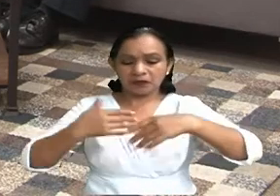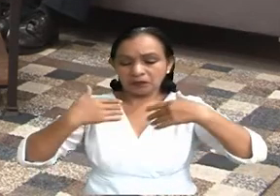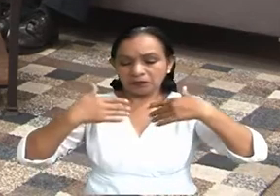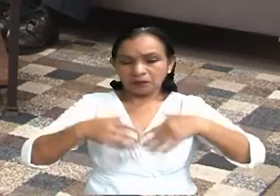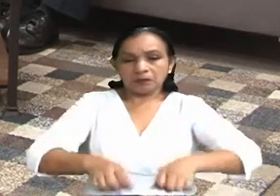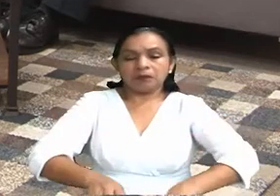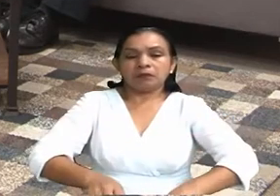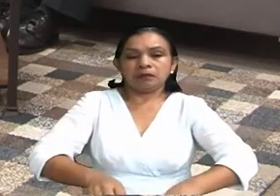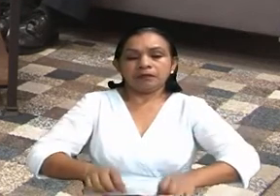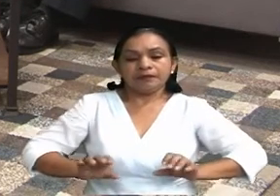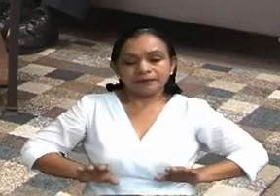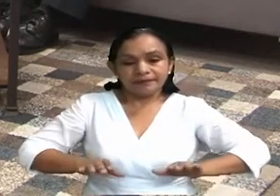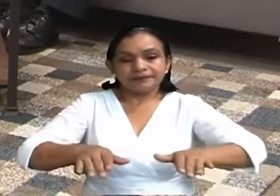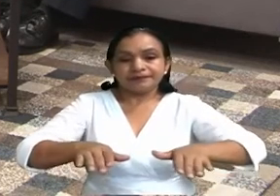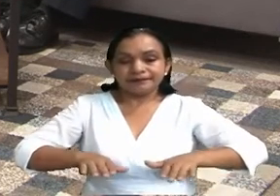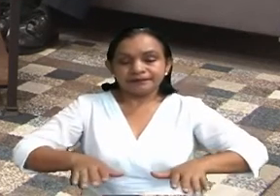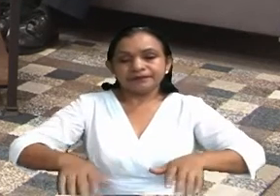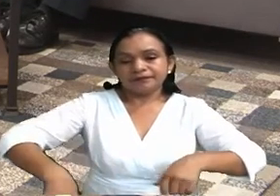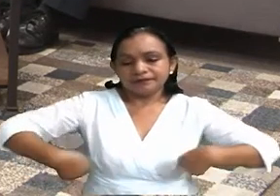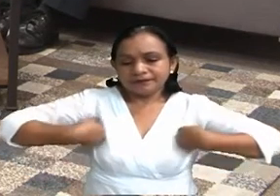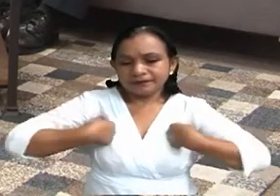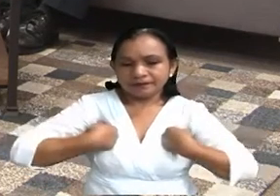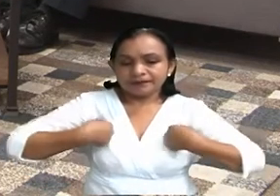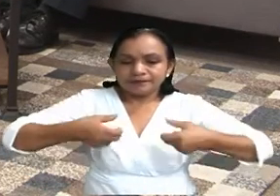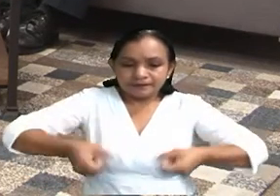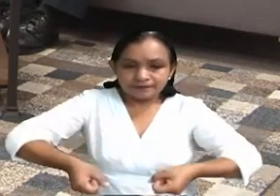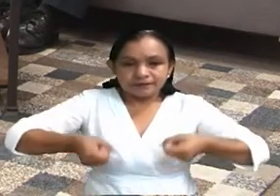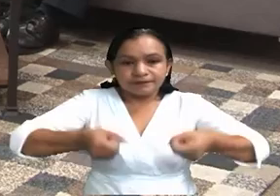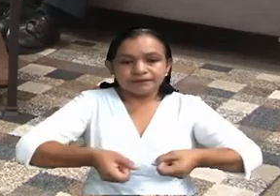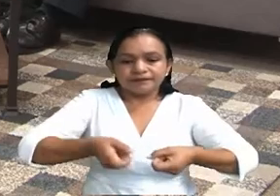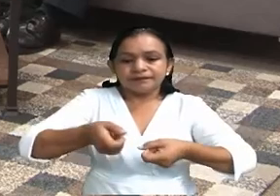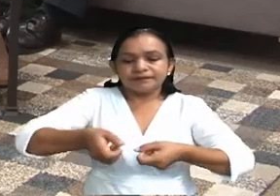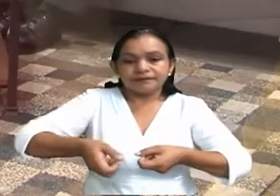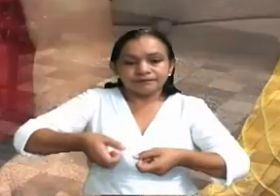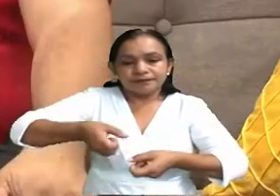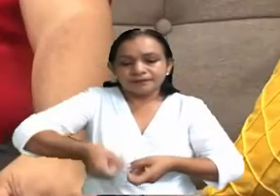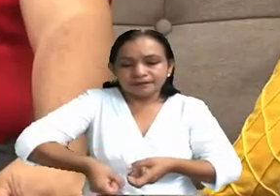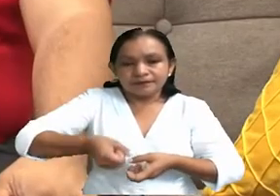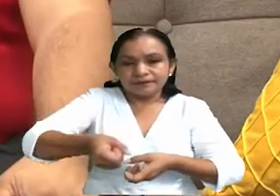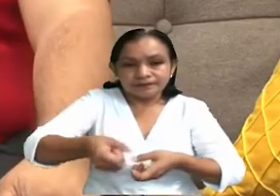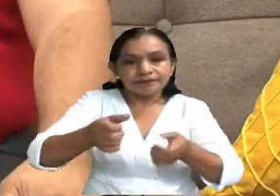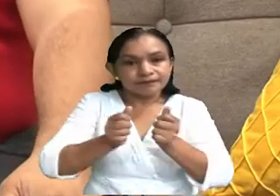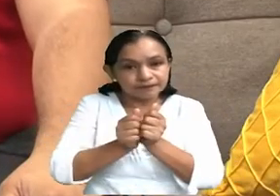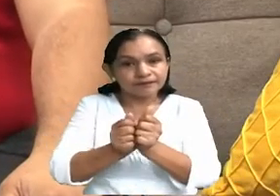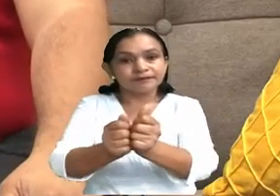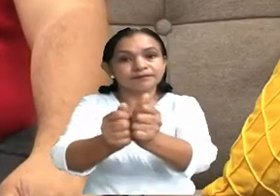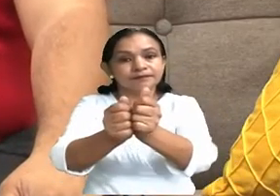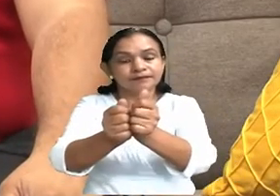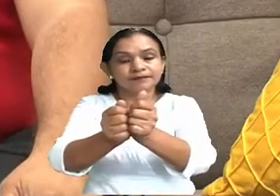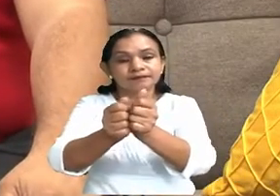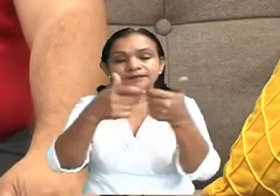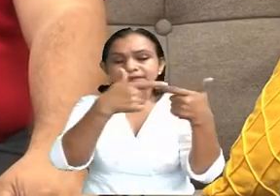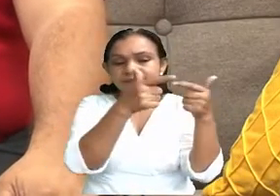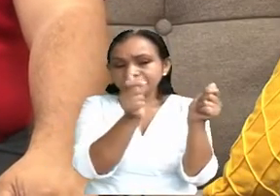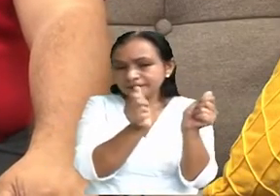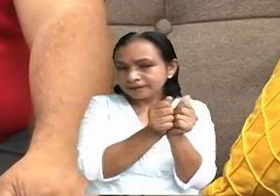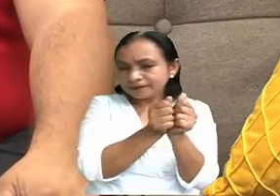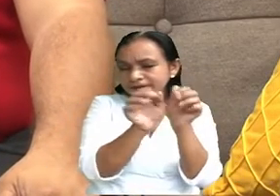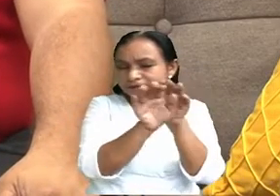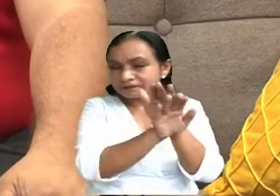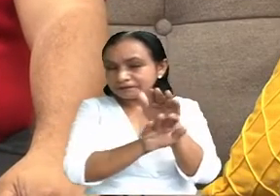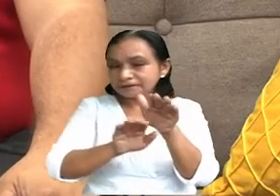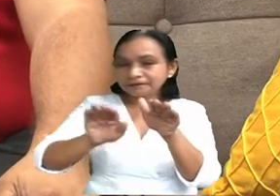que utilizan silla de ruedas, muletas, andariveles, bastones de apoyo para movilizarse. Ese es el grupo más numeroso,